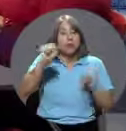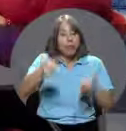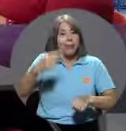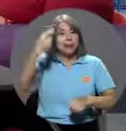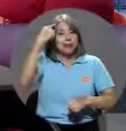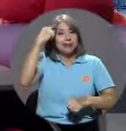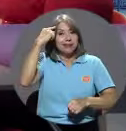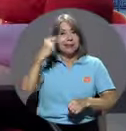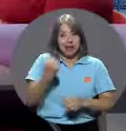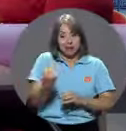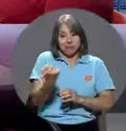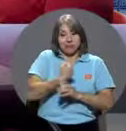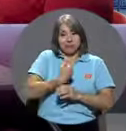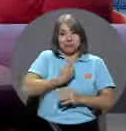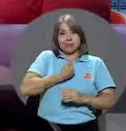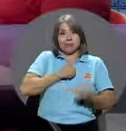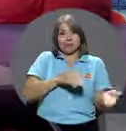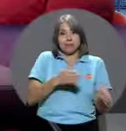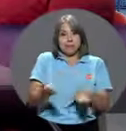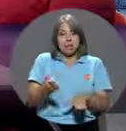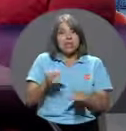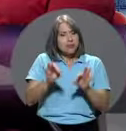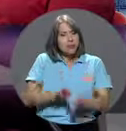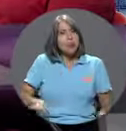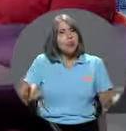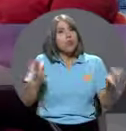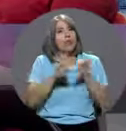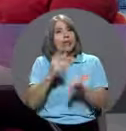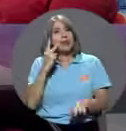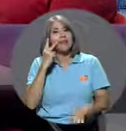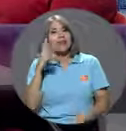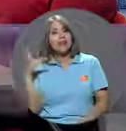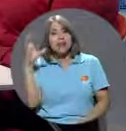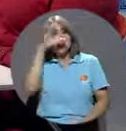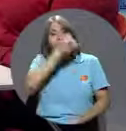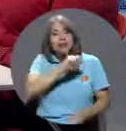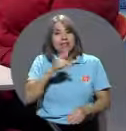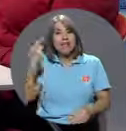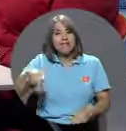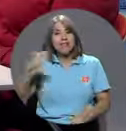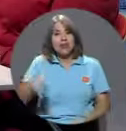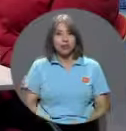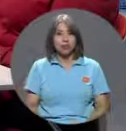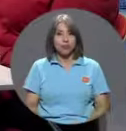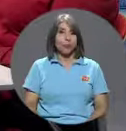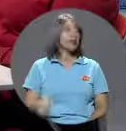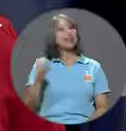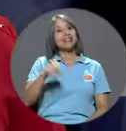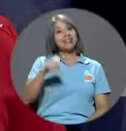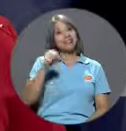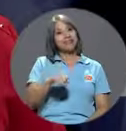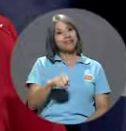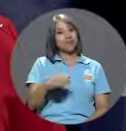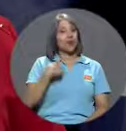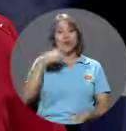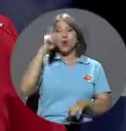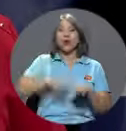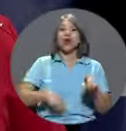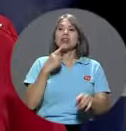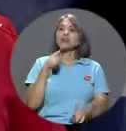tan en riesgo están esas personas, ¿verdad? Sí, yo creo que lo peor que una persona puede decir ante una señal de ese tipo es, eso no es